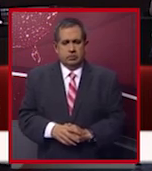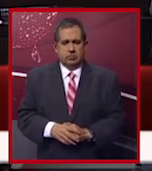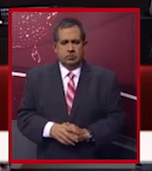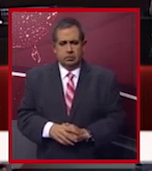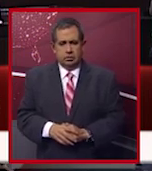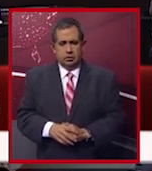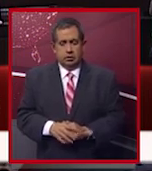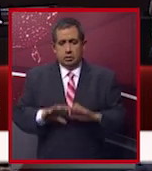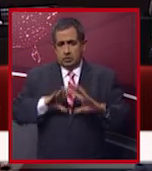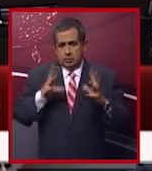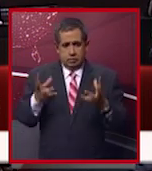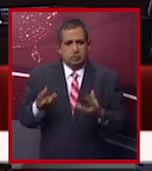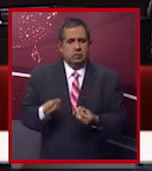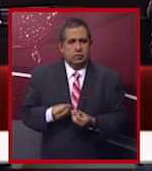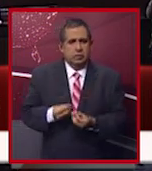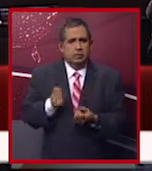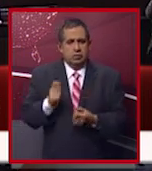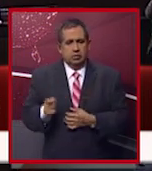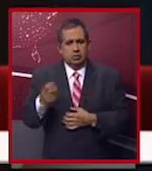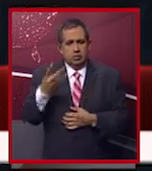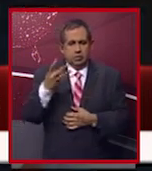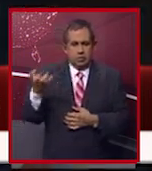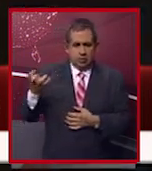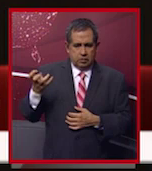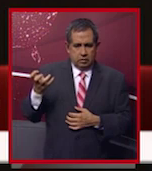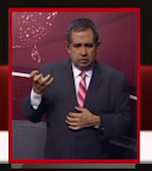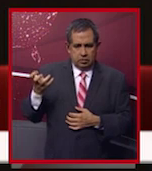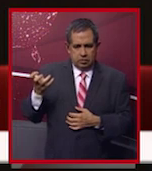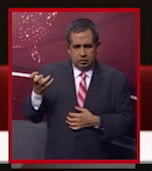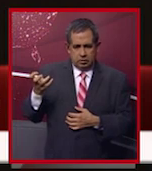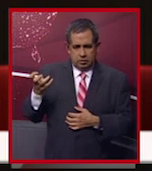De un total de